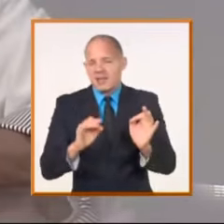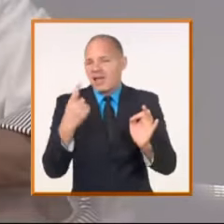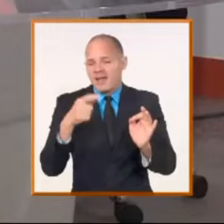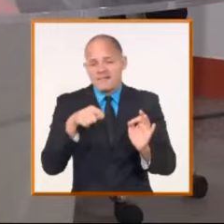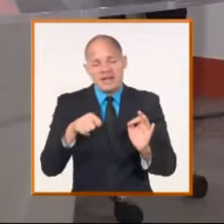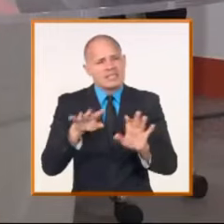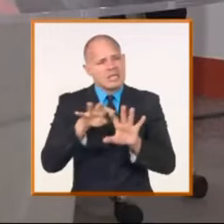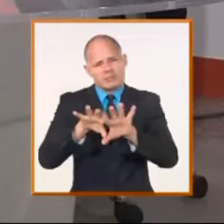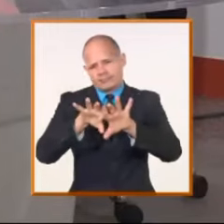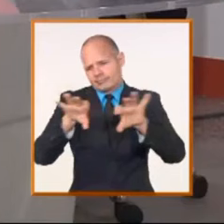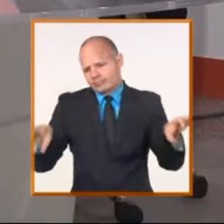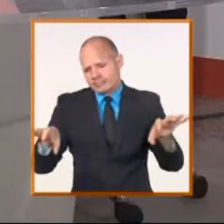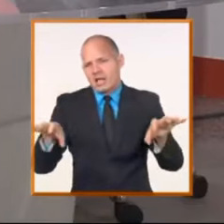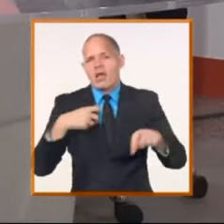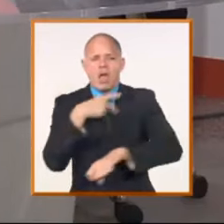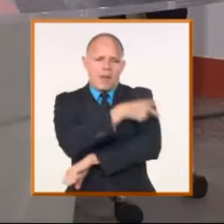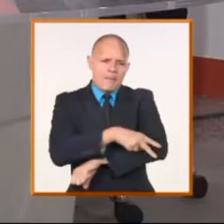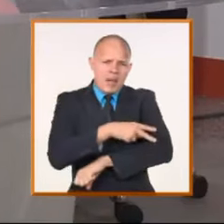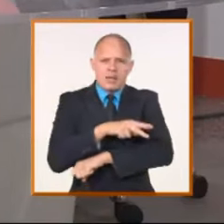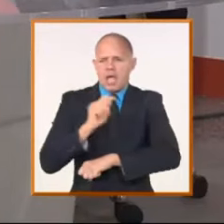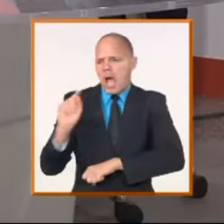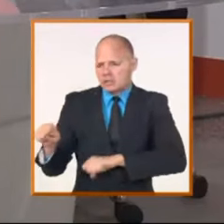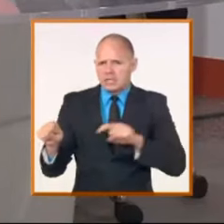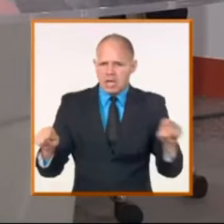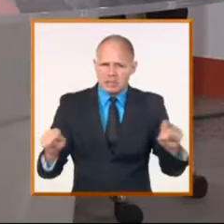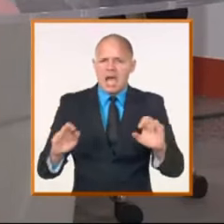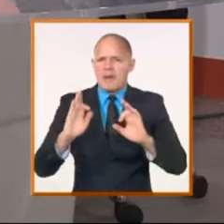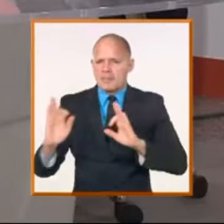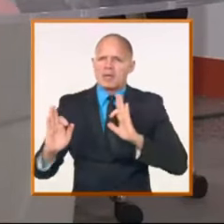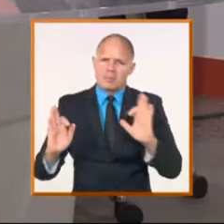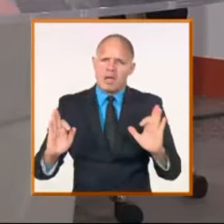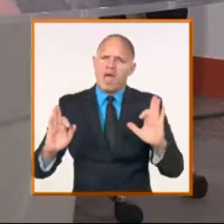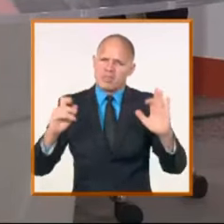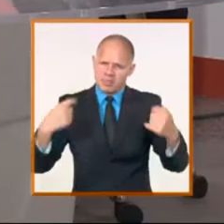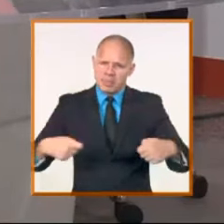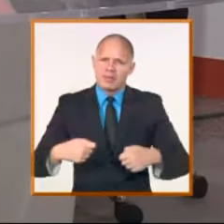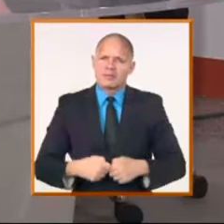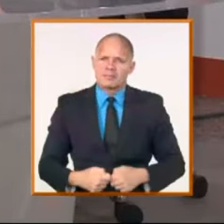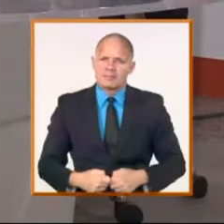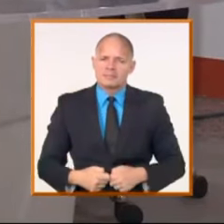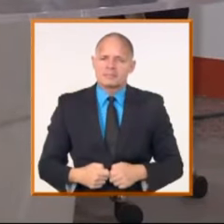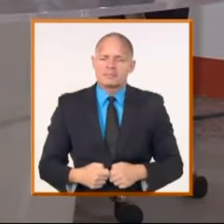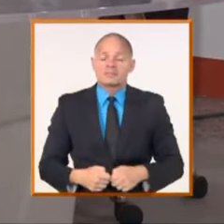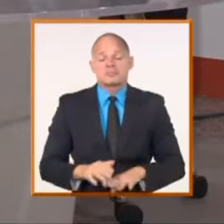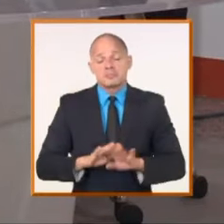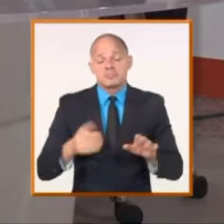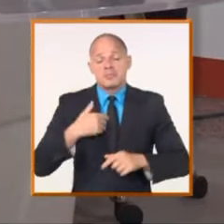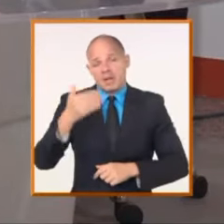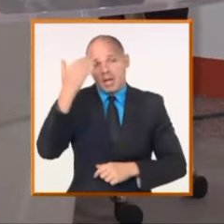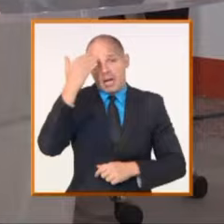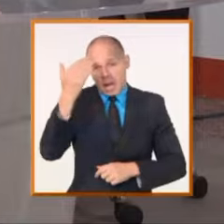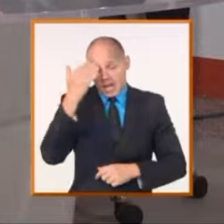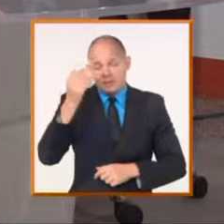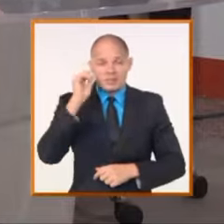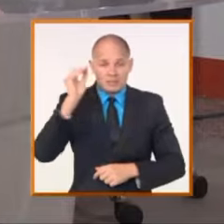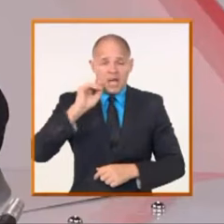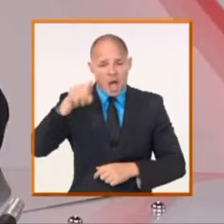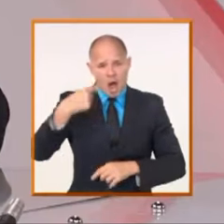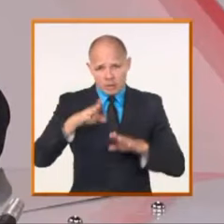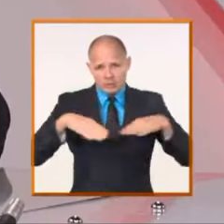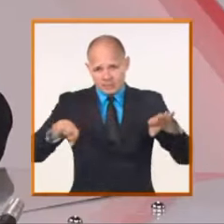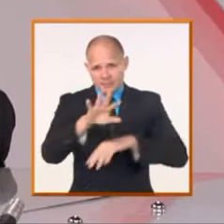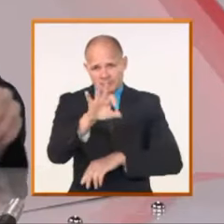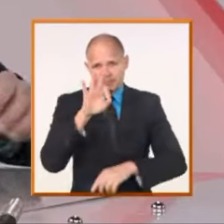respete. Bueno, muchas ese gracias. Imposible. Muchas pero gracias. Sí, muchas de nada. Por lo menos. Muchas gracias y bueno, sabe que estará pronto acá con